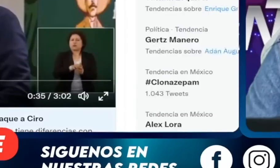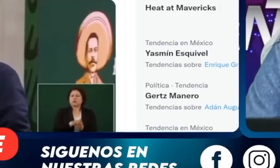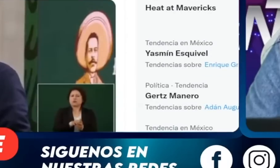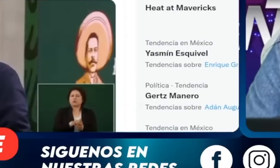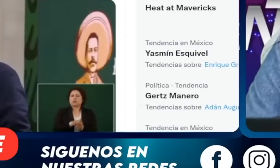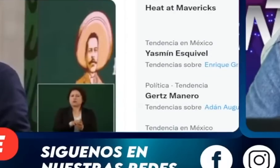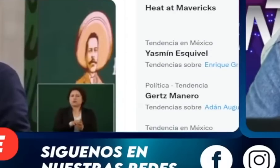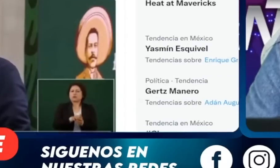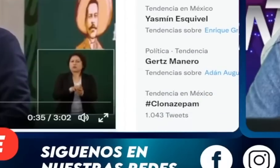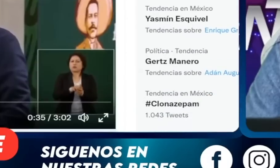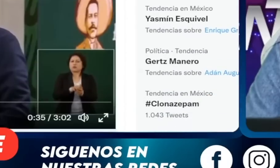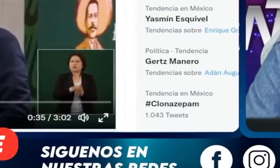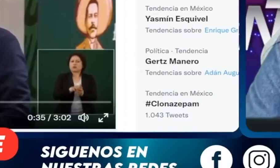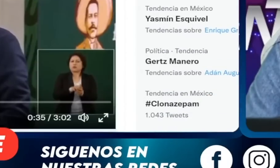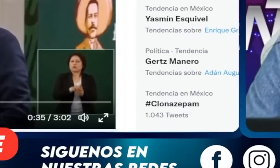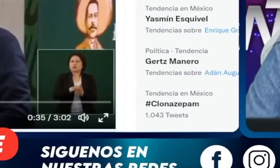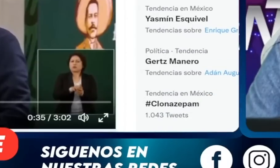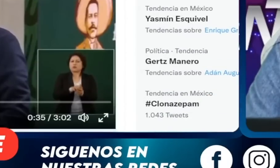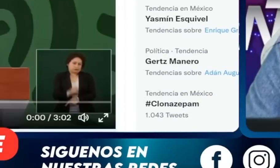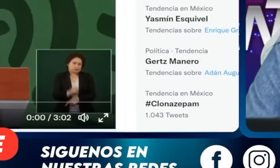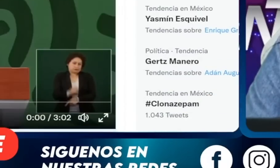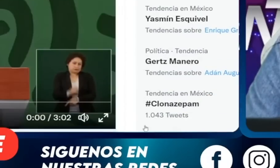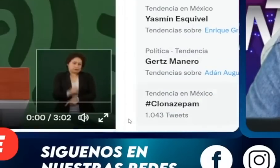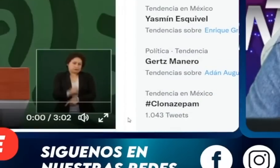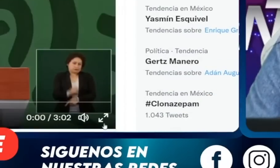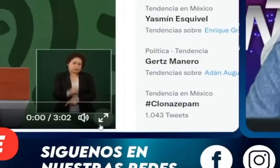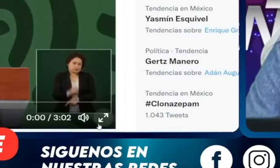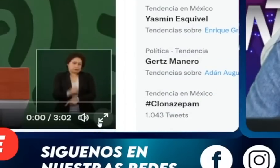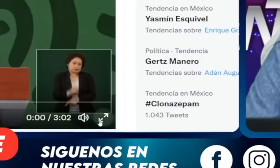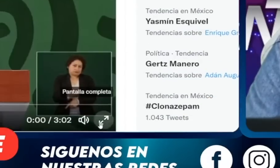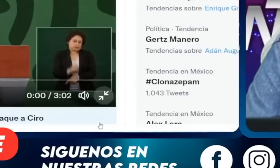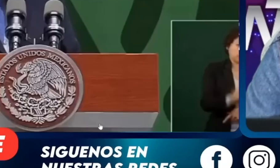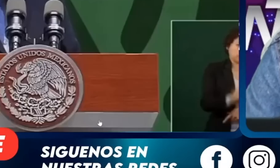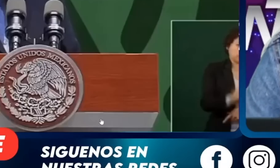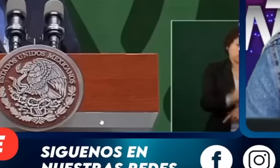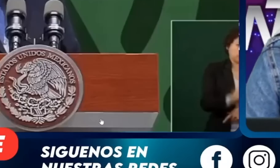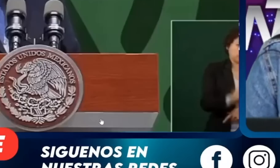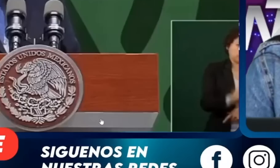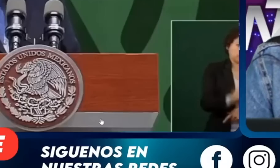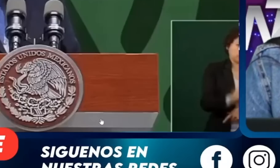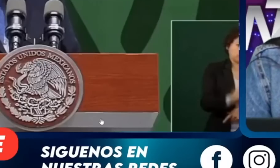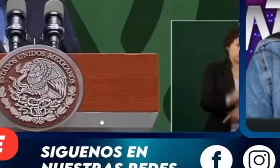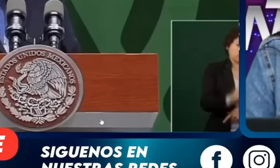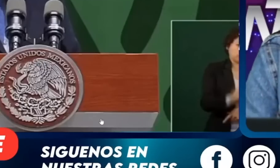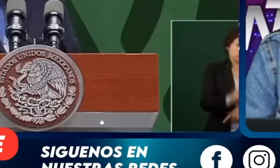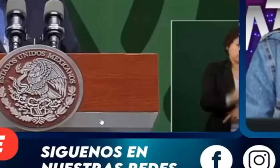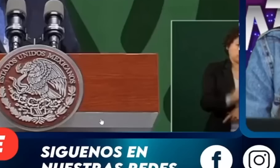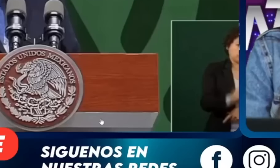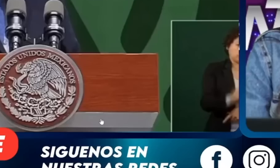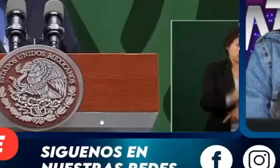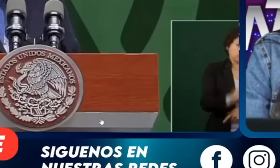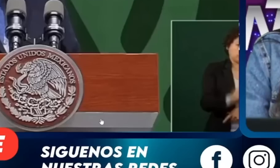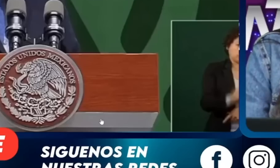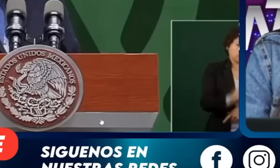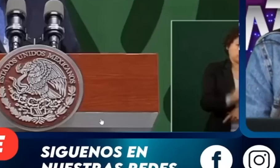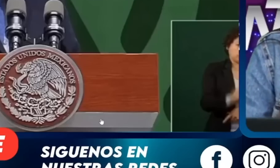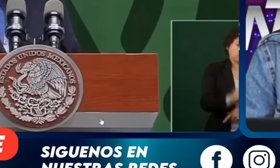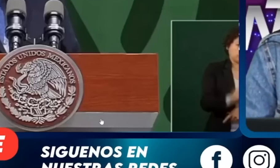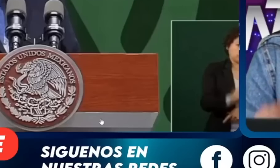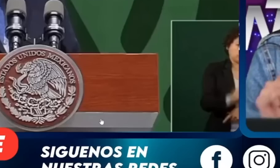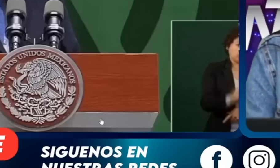López Obrador anuncia y confirma que efectivamente fue sabotaje. Ya tienen las primeras pistas de